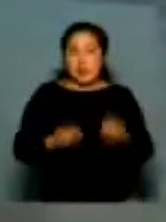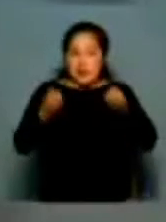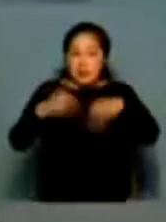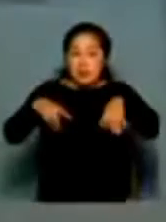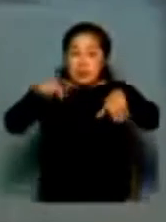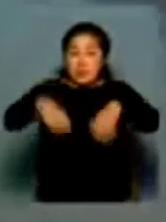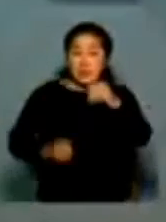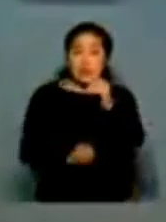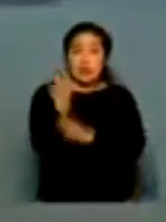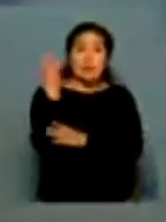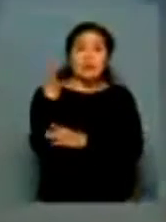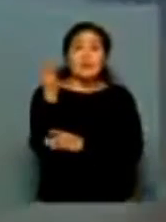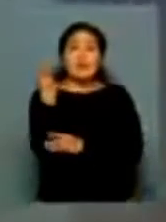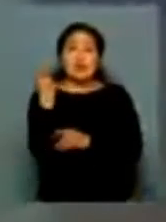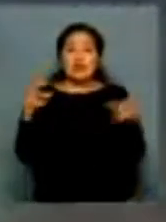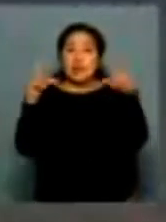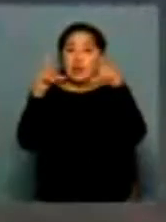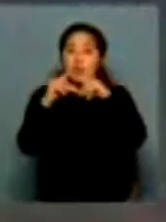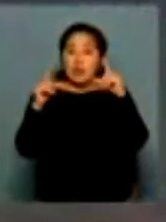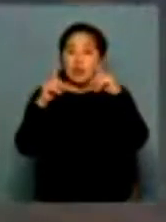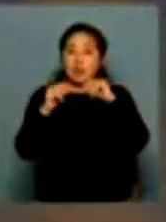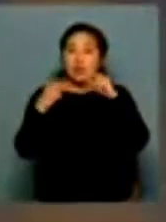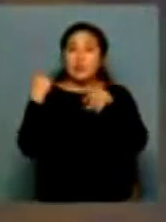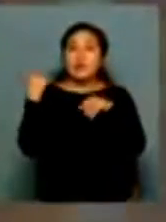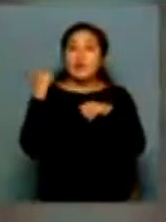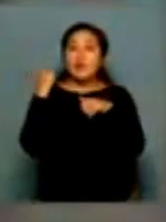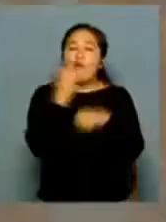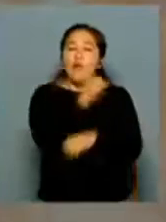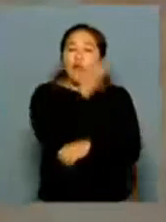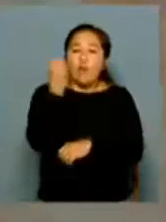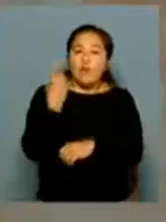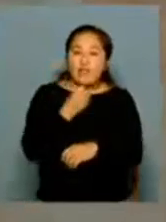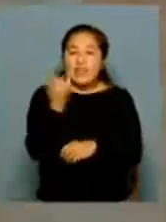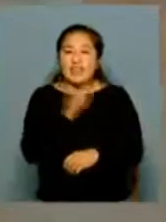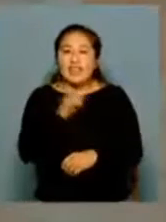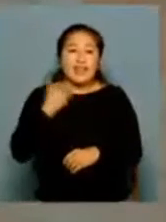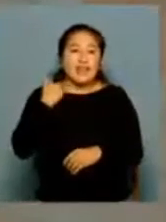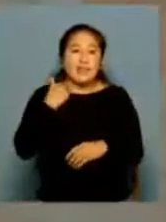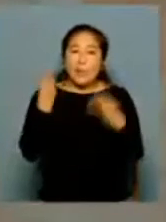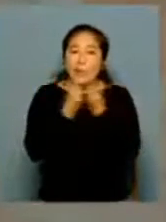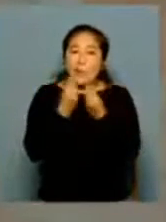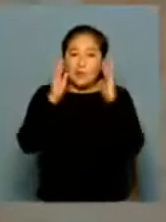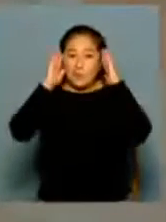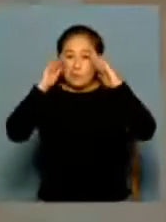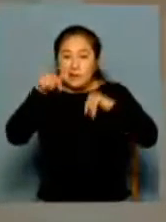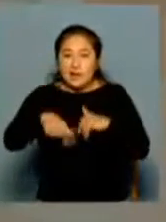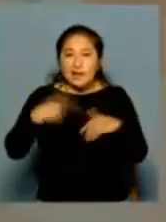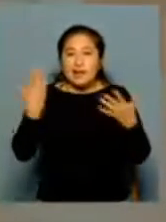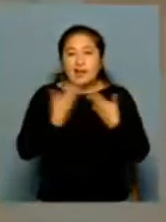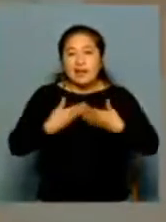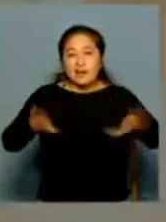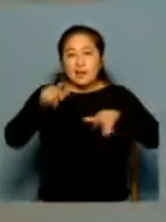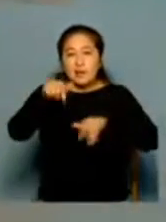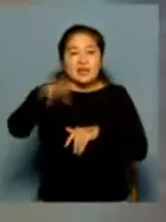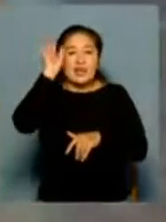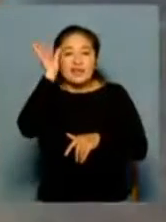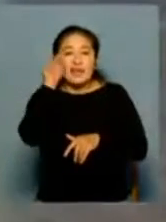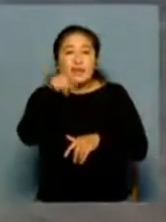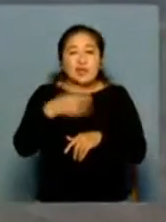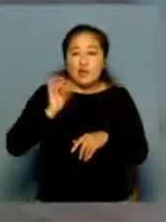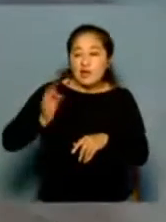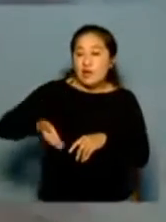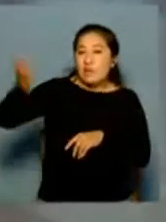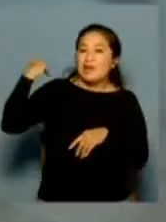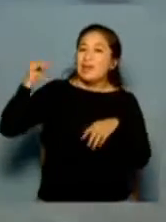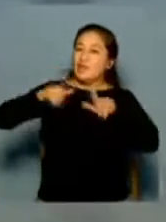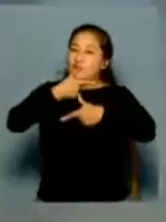Comenzó esta mañana la 17ª edición de la Feria del Libro. Mucha expectativa hubo en esta inauguración, teniendo en cuenta que el año